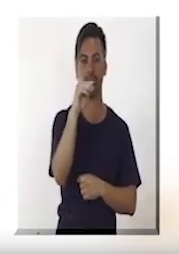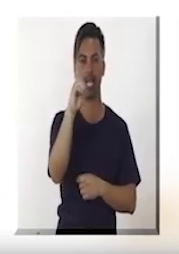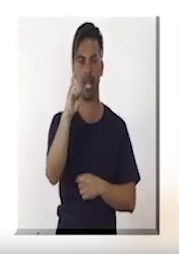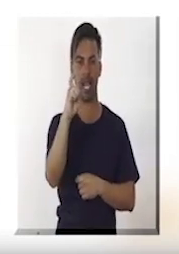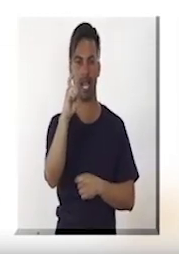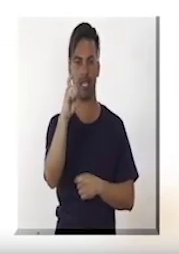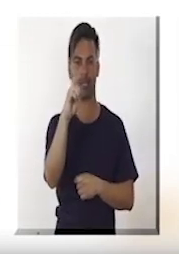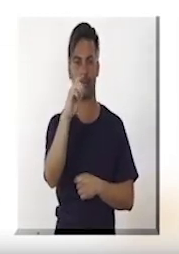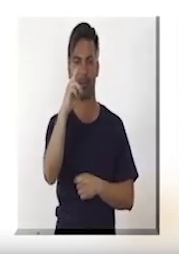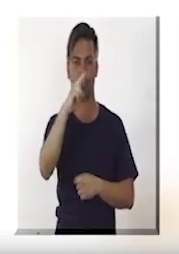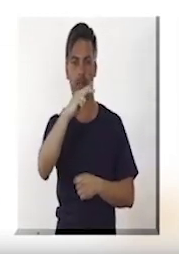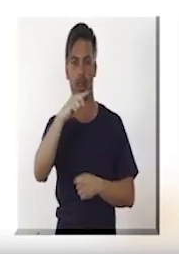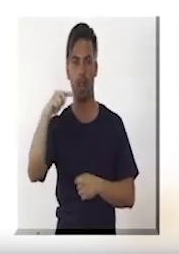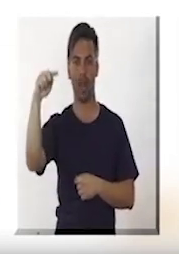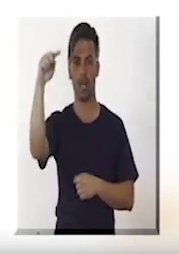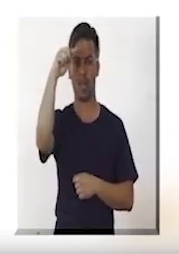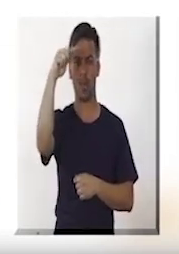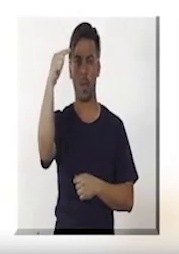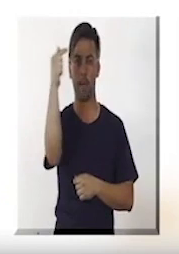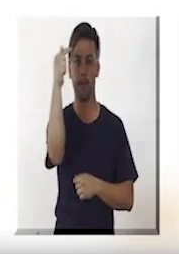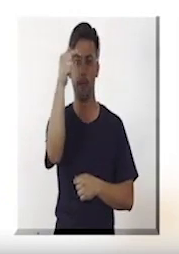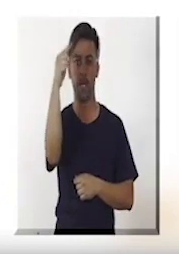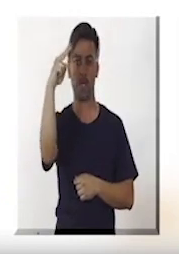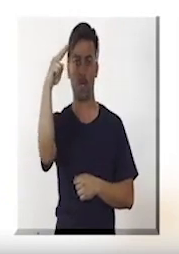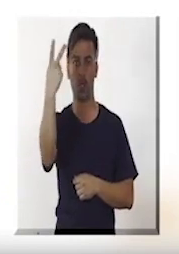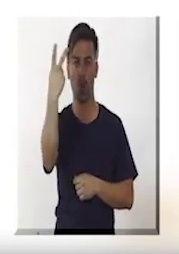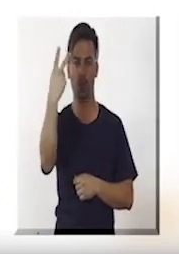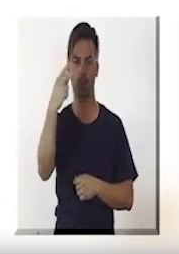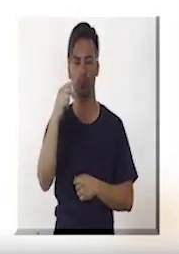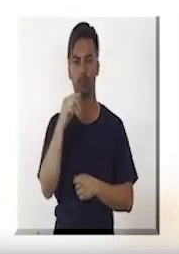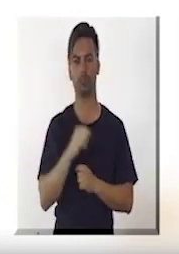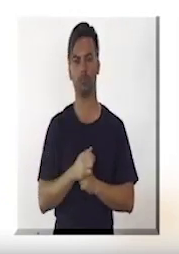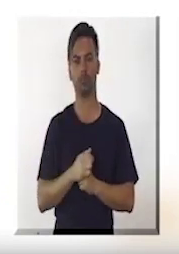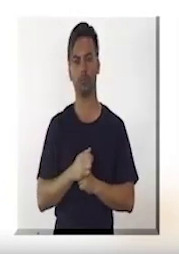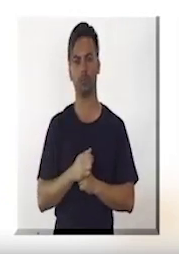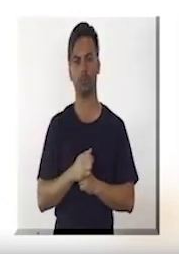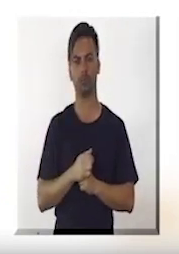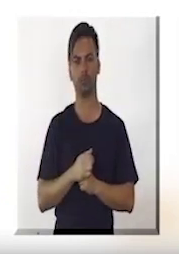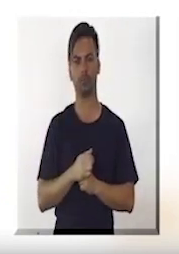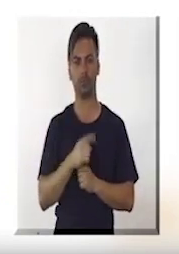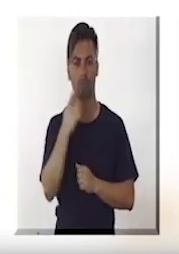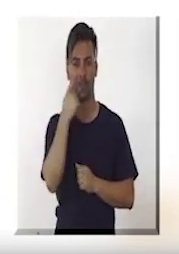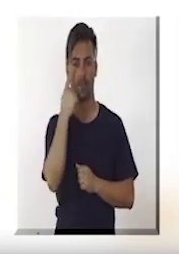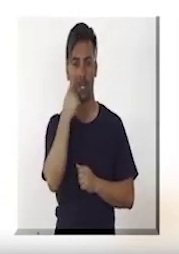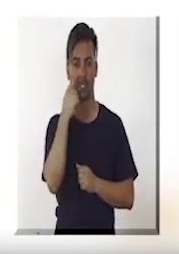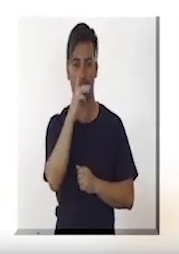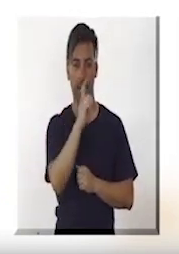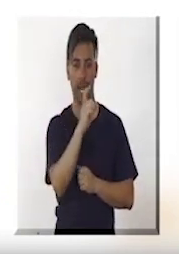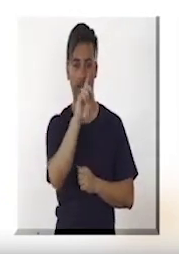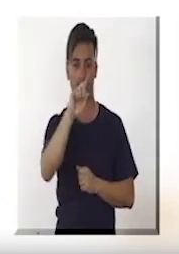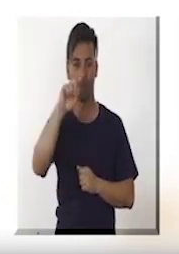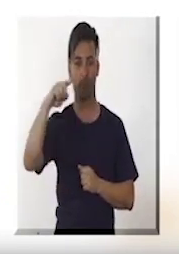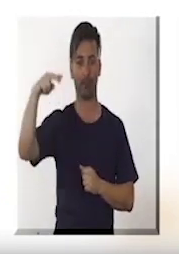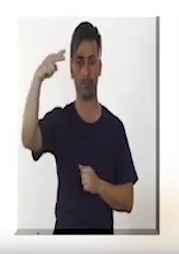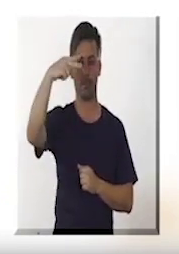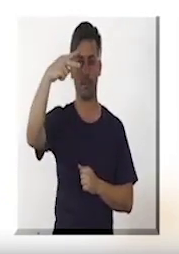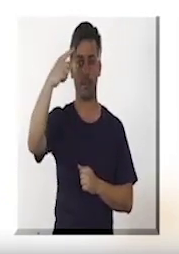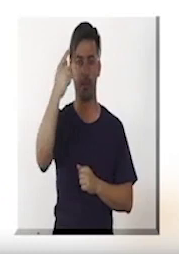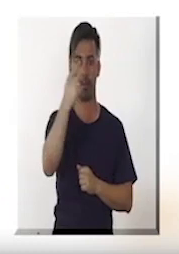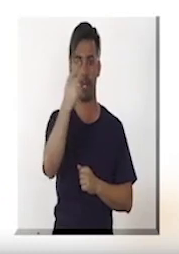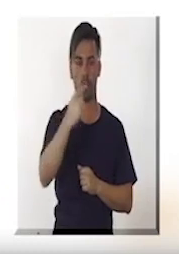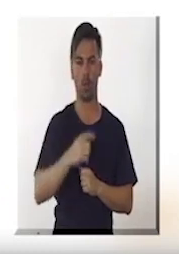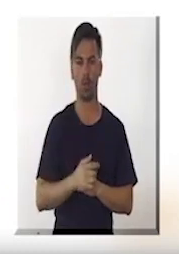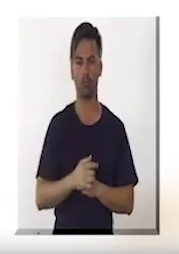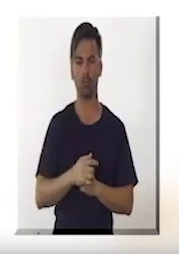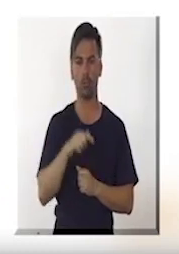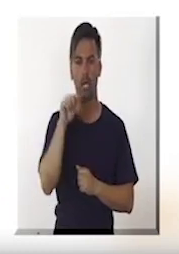tiene denominador, seguro. Y x elevado a la menos 2, ya estudiamos las propiedades de potencia cuando